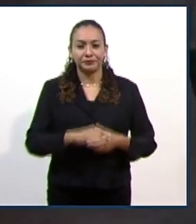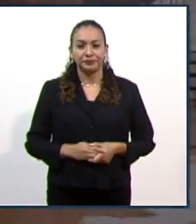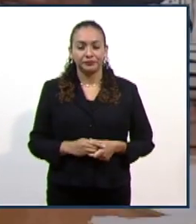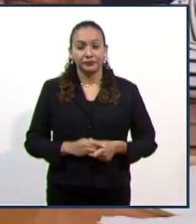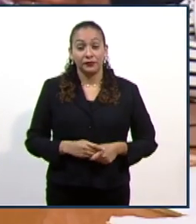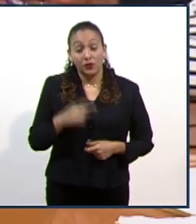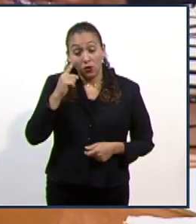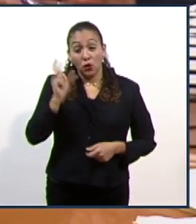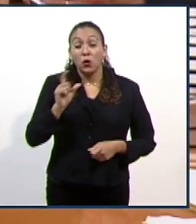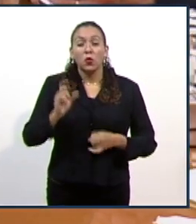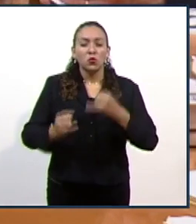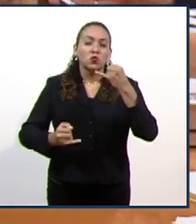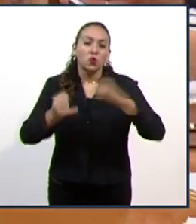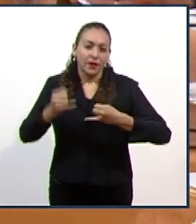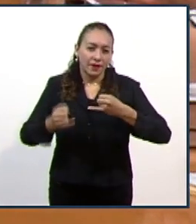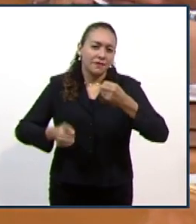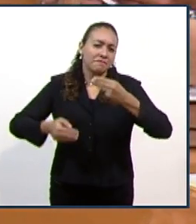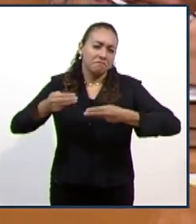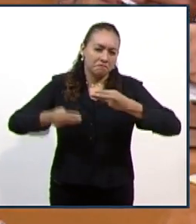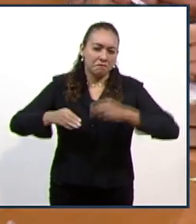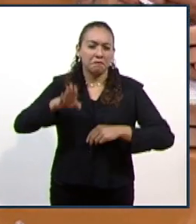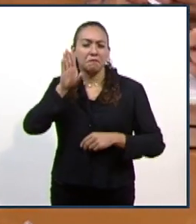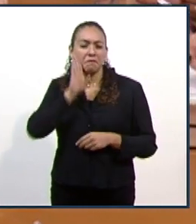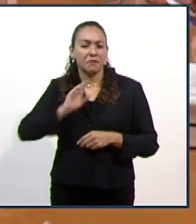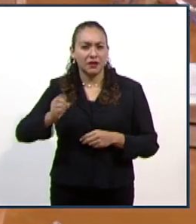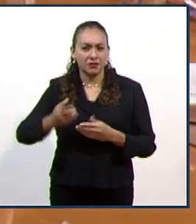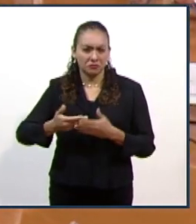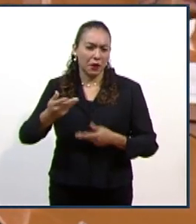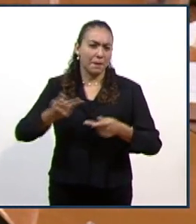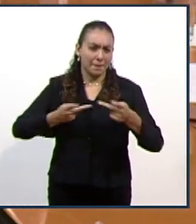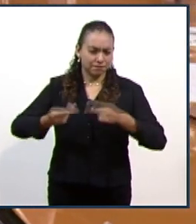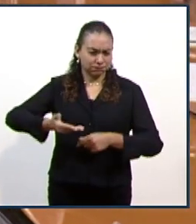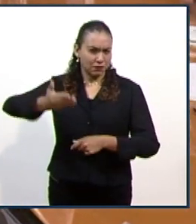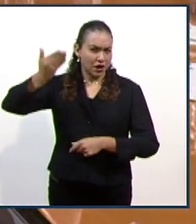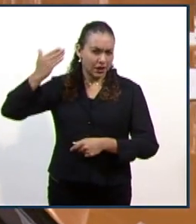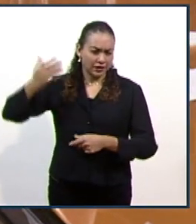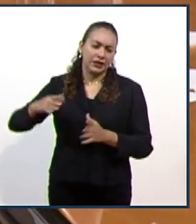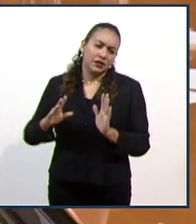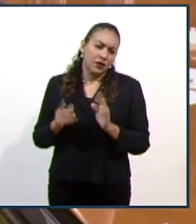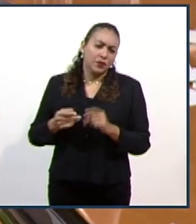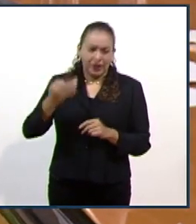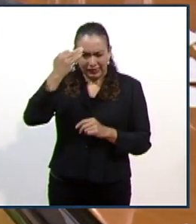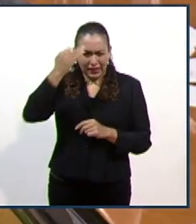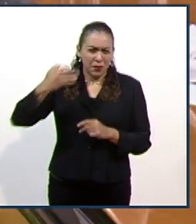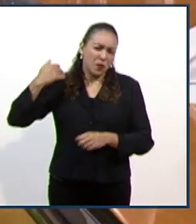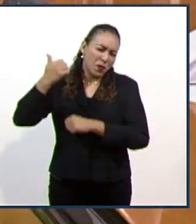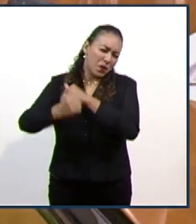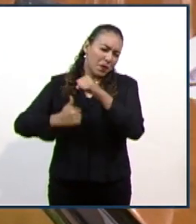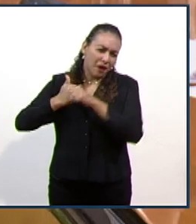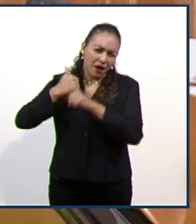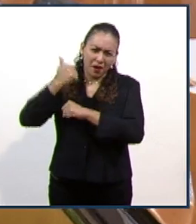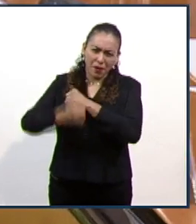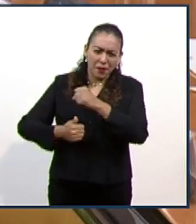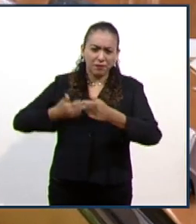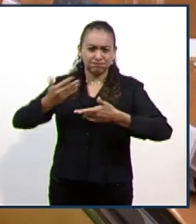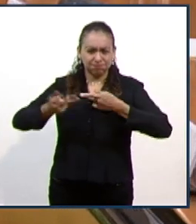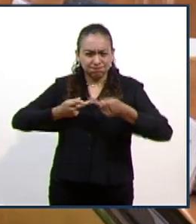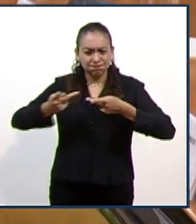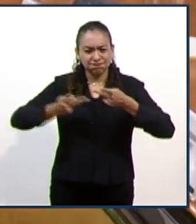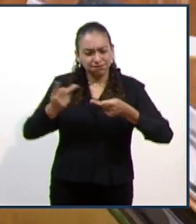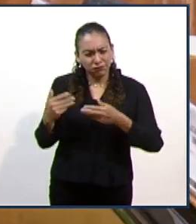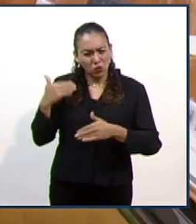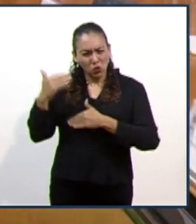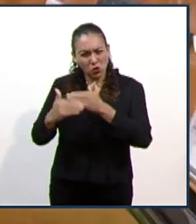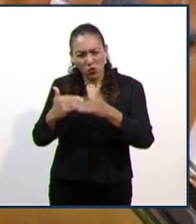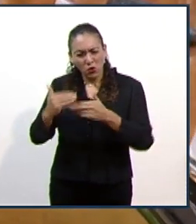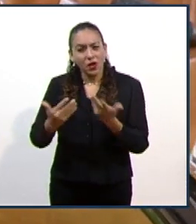más eficaz para garantizar que las personas más capaces ejerzan el noble oficio de impartir justicia y